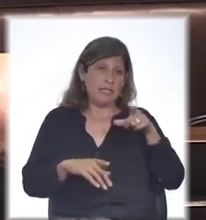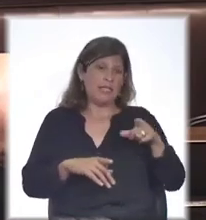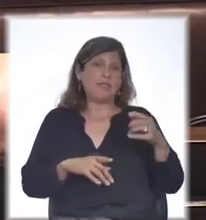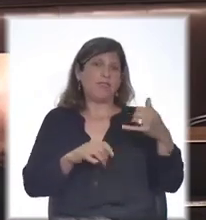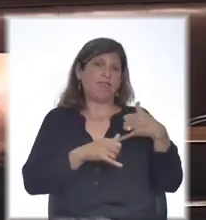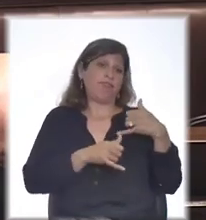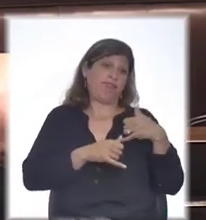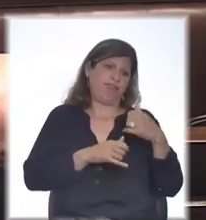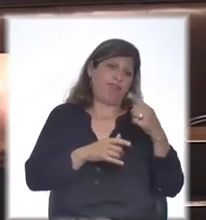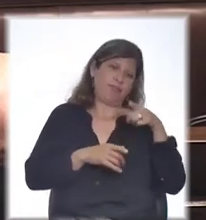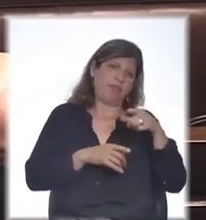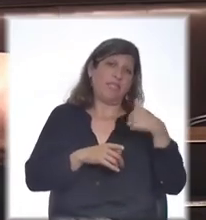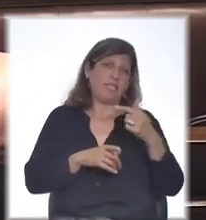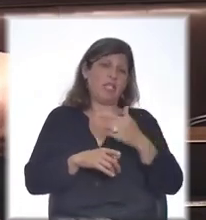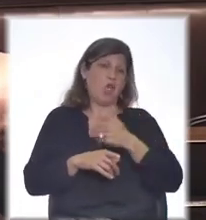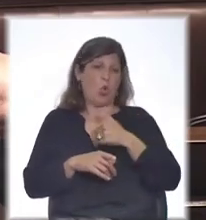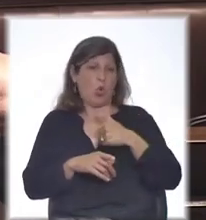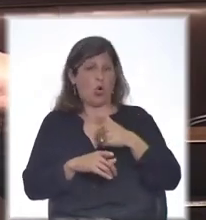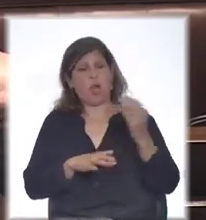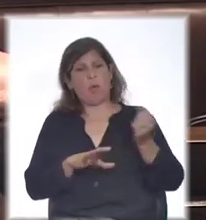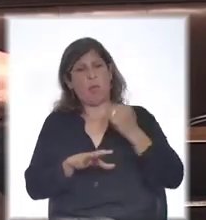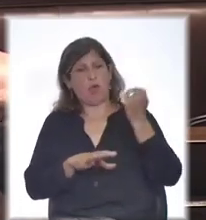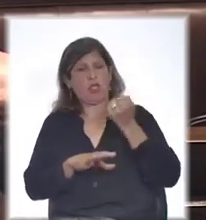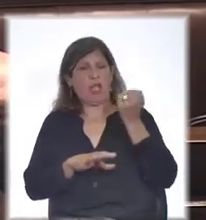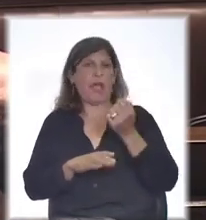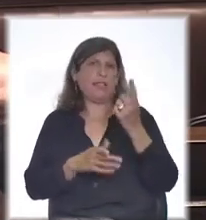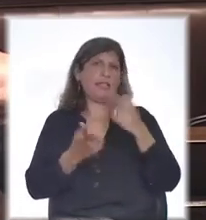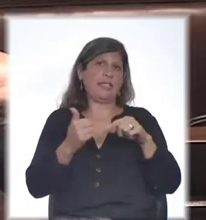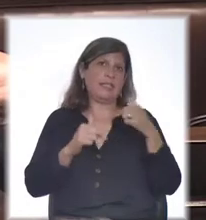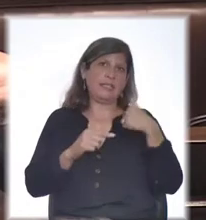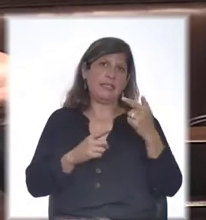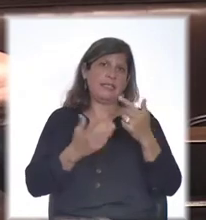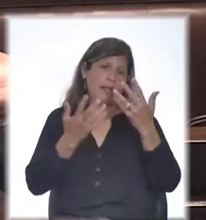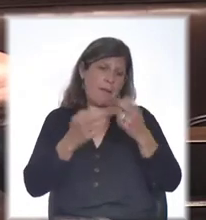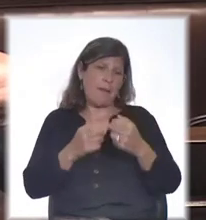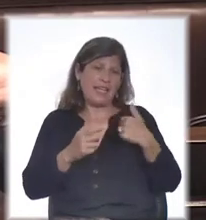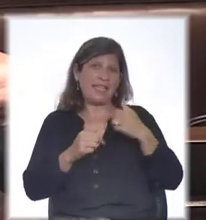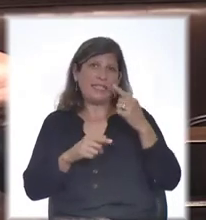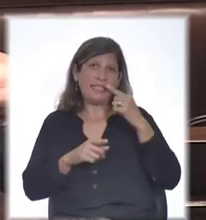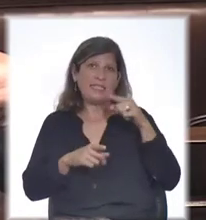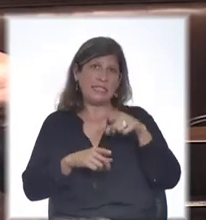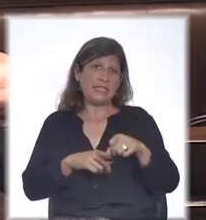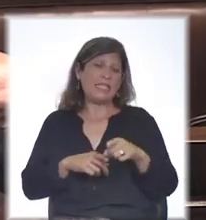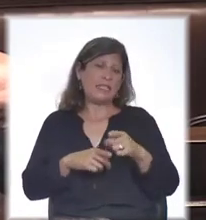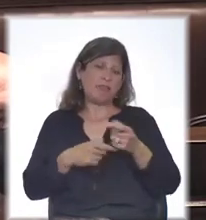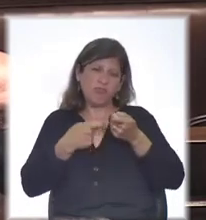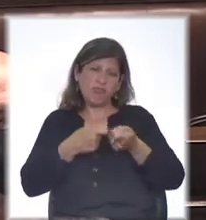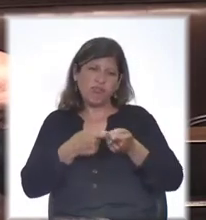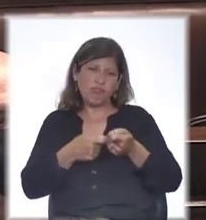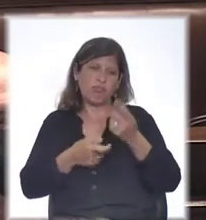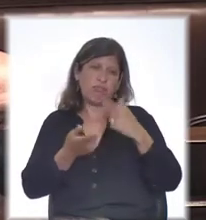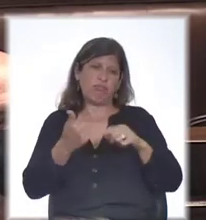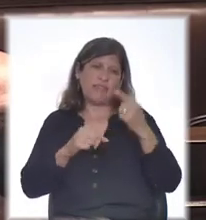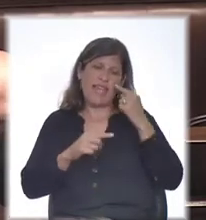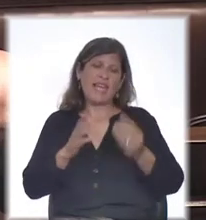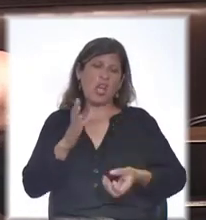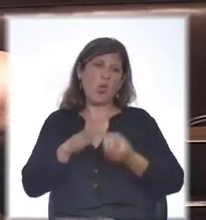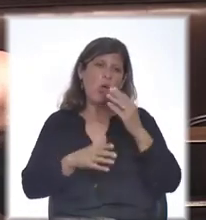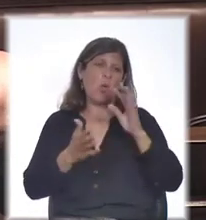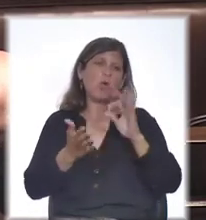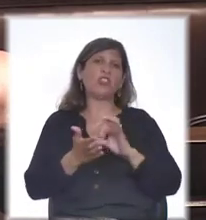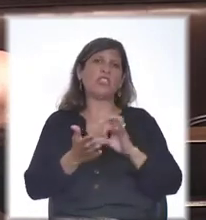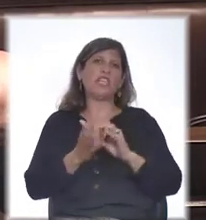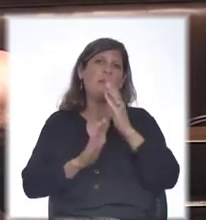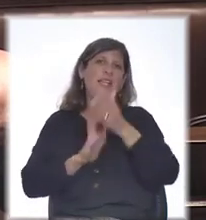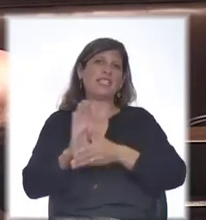papel clave en varios aspectos, al punto de pretender institucionalizar el COSENA, cuya injerencia en el nuevo sistema constitucional que se